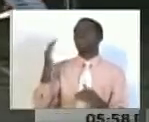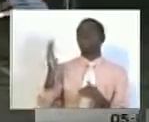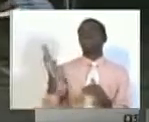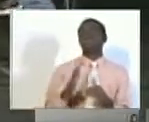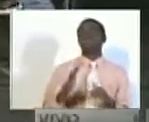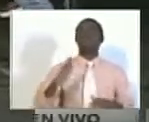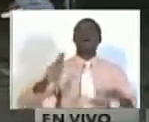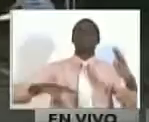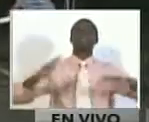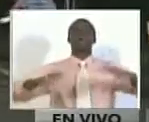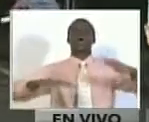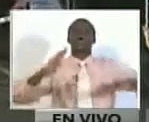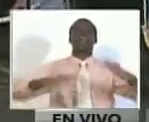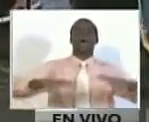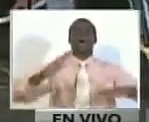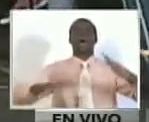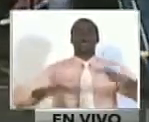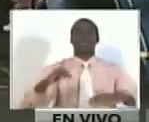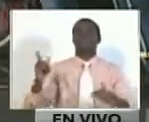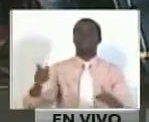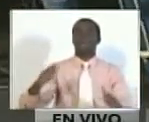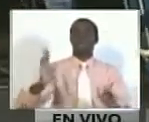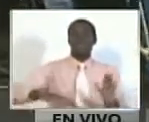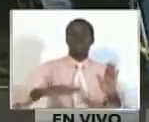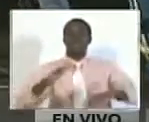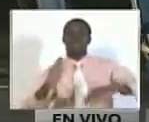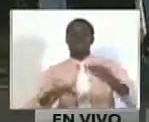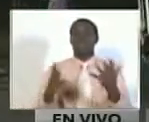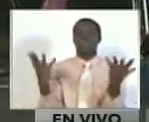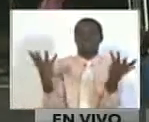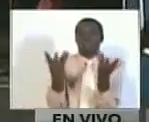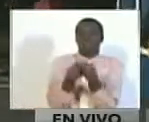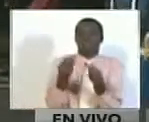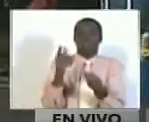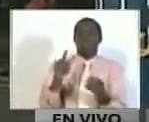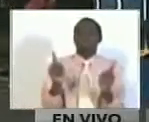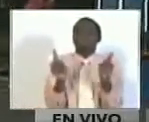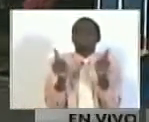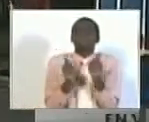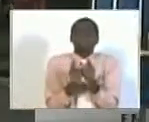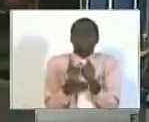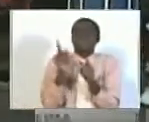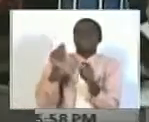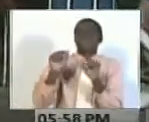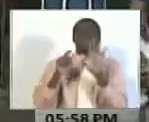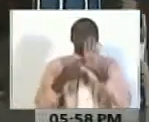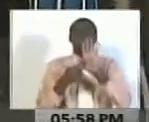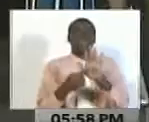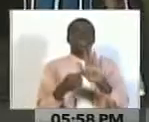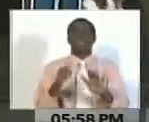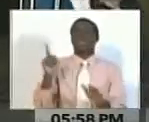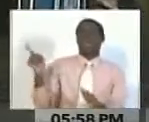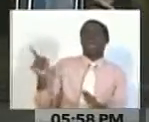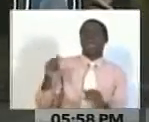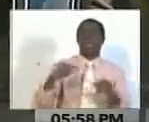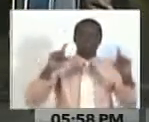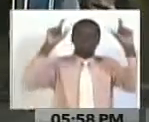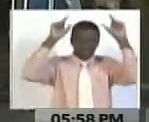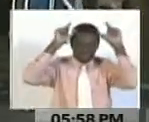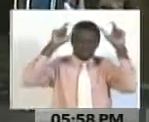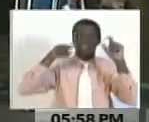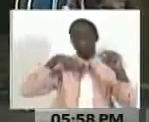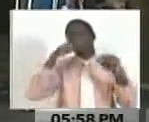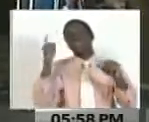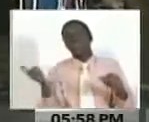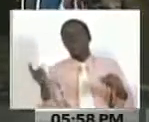ese para acá los tambores. Libreto, ven. Agarra el micrófono ahí, bueno, coordinador. De este tema vamos a hacer un pedacito nada más. Aquí le presento a Wilkinson, a Johnny, que está por ahí también